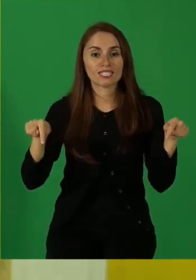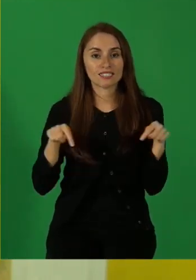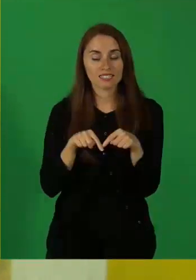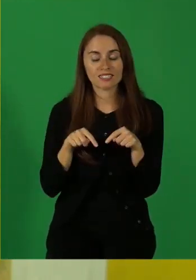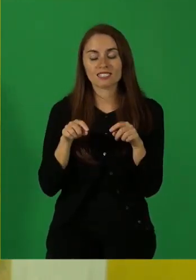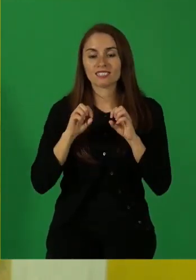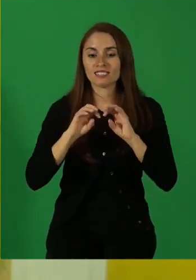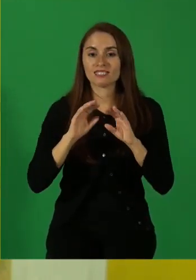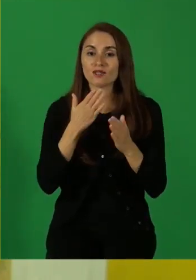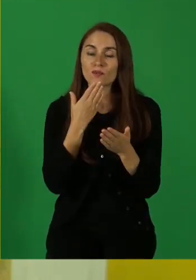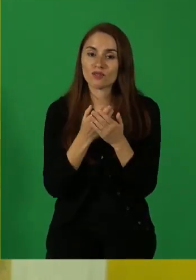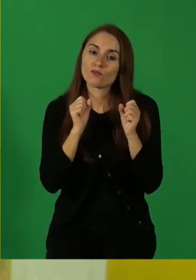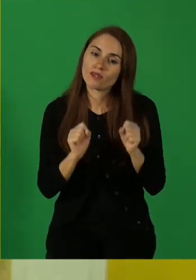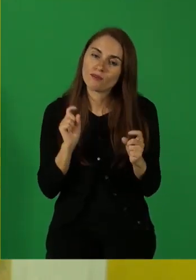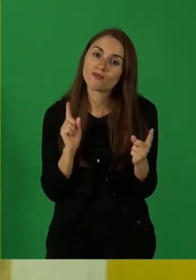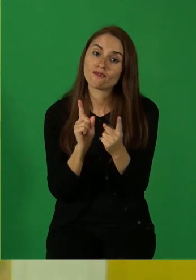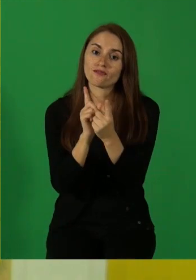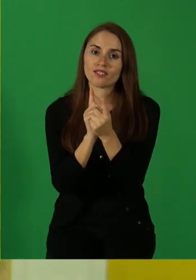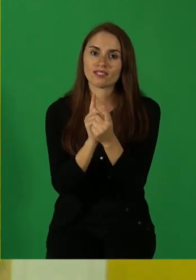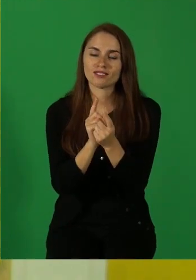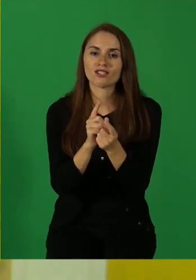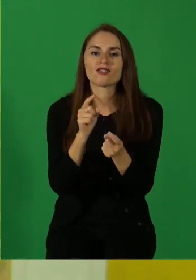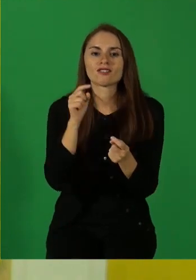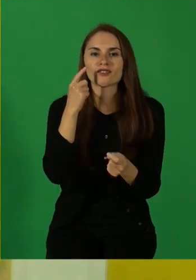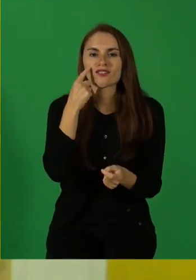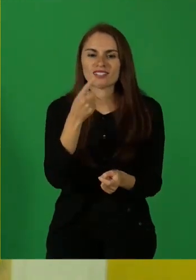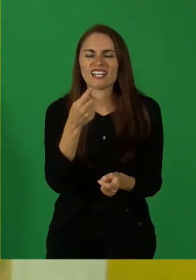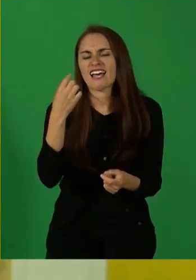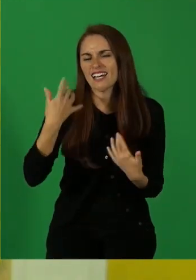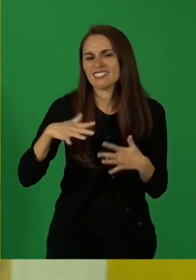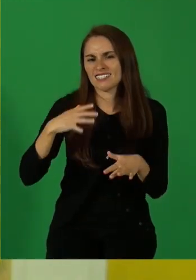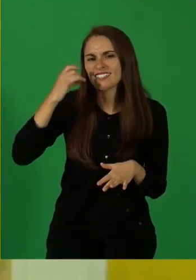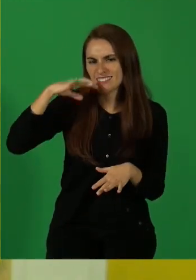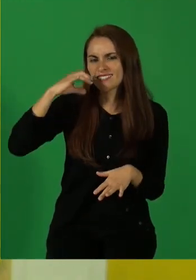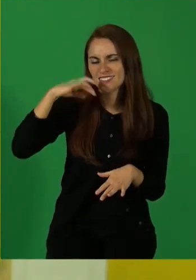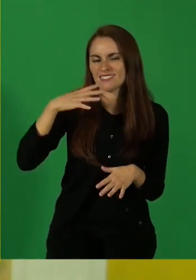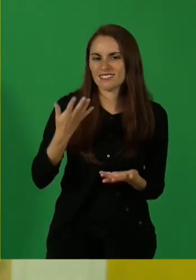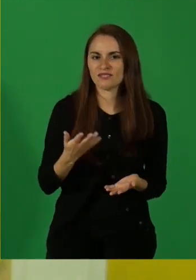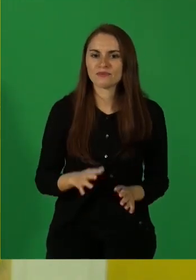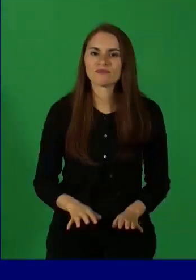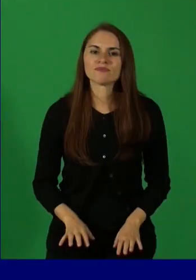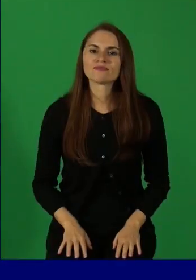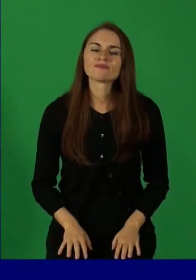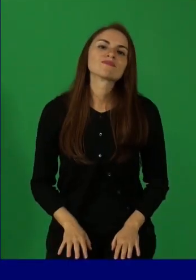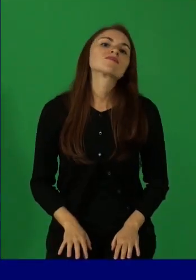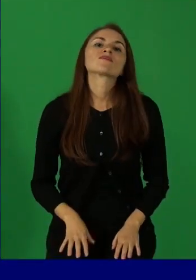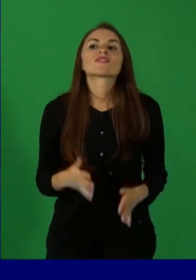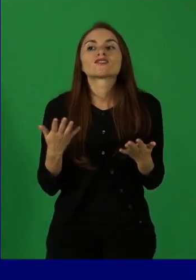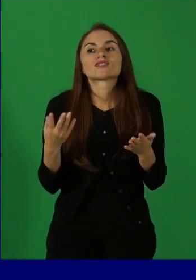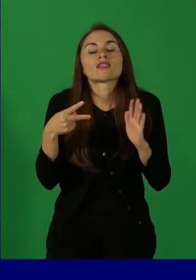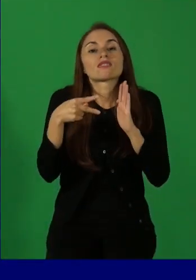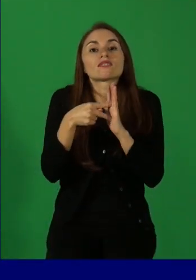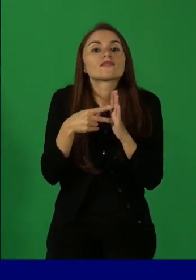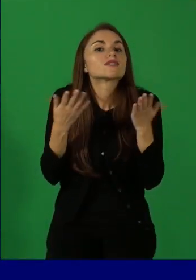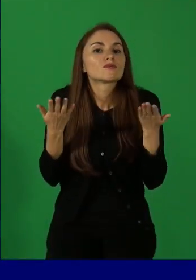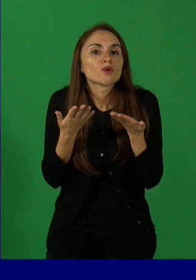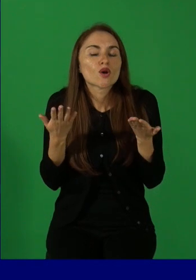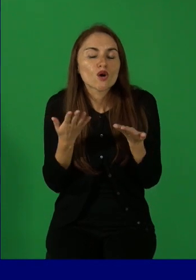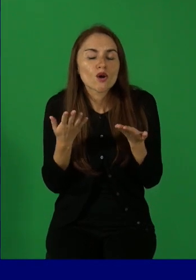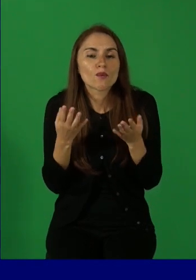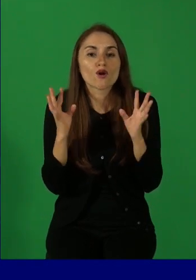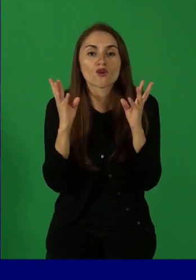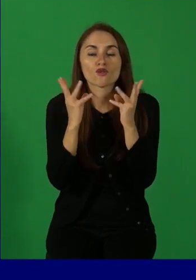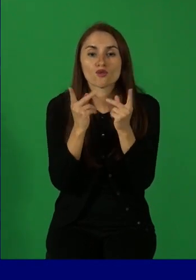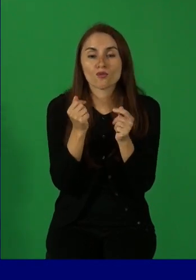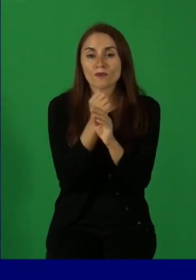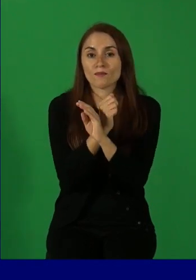podamos reintegrar, vas a decir, esto ya lo sé. Veamos entonces cómo lo vamos a hacer, cómo dividimos entonces estos números